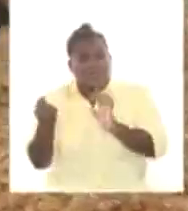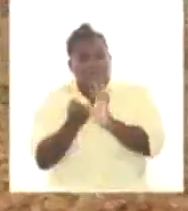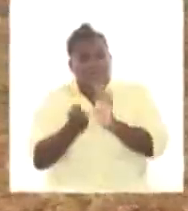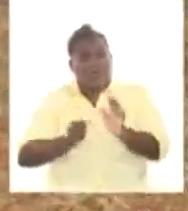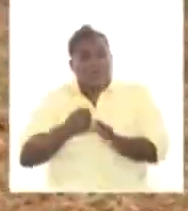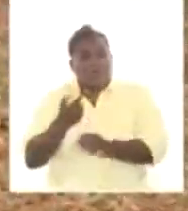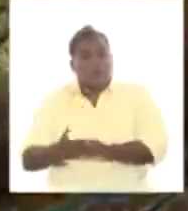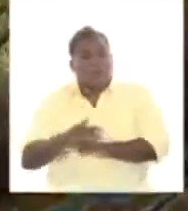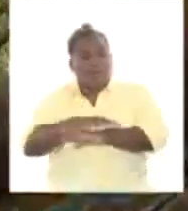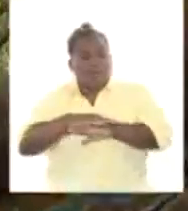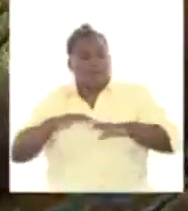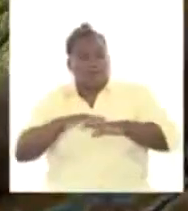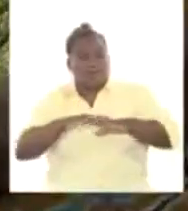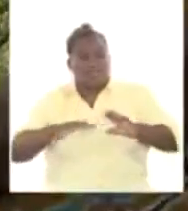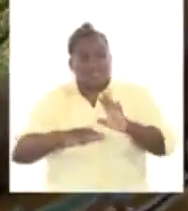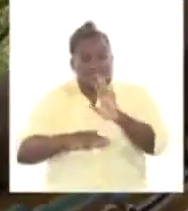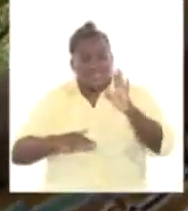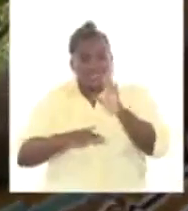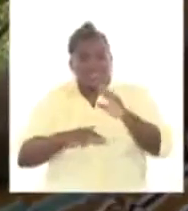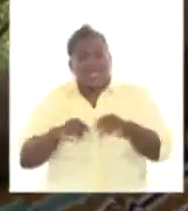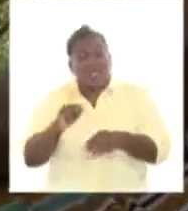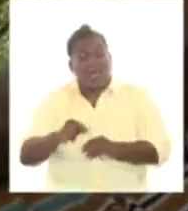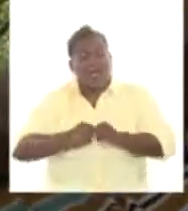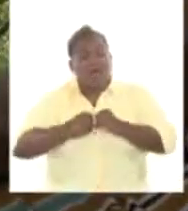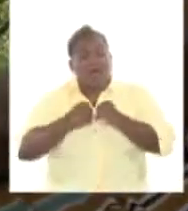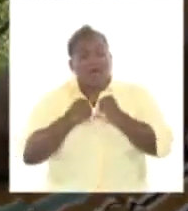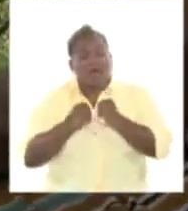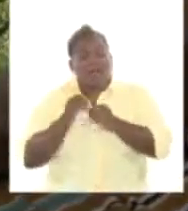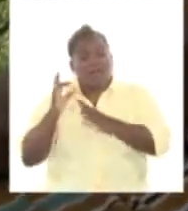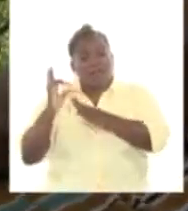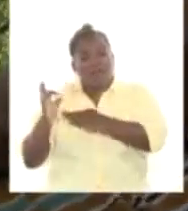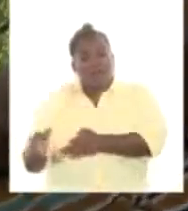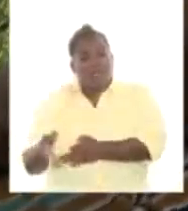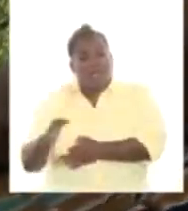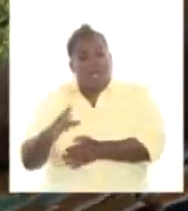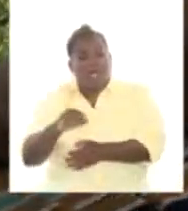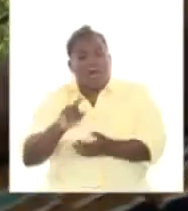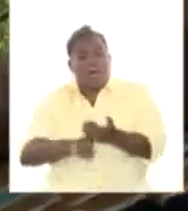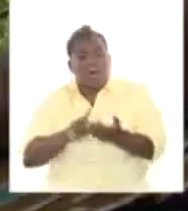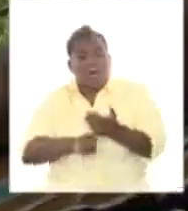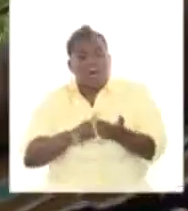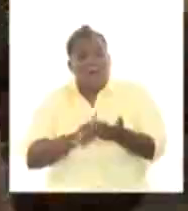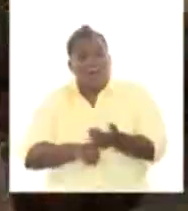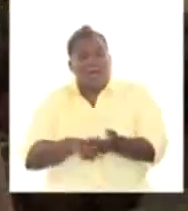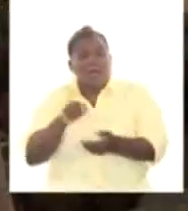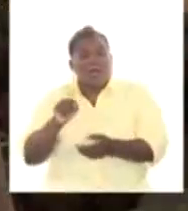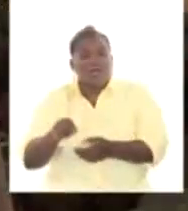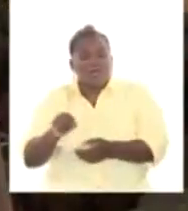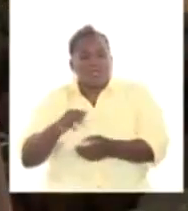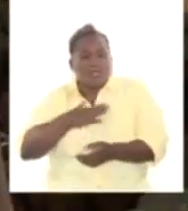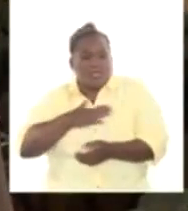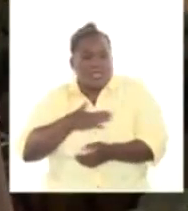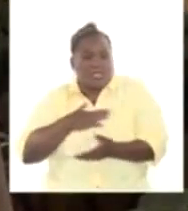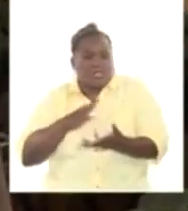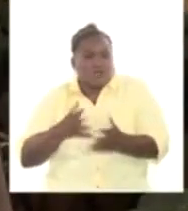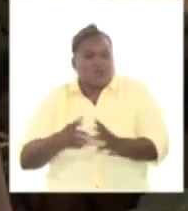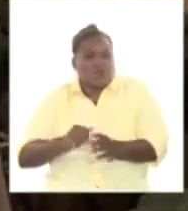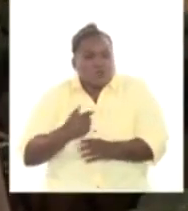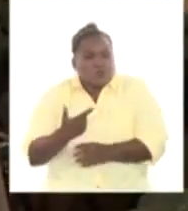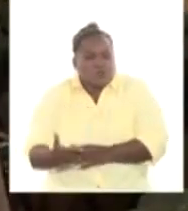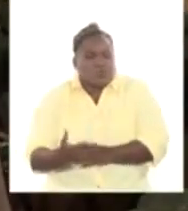cultura física. Es poderosa la fidelidad a su padre y a sus raíces. Las raíces que siempre